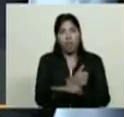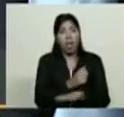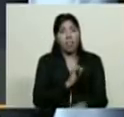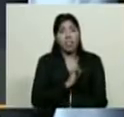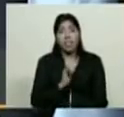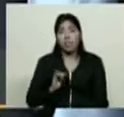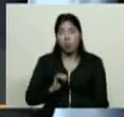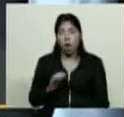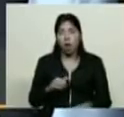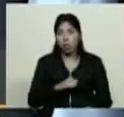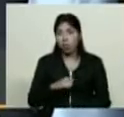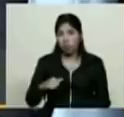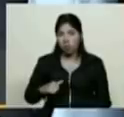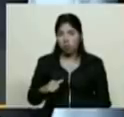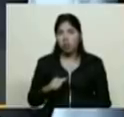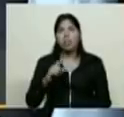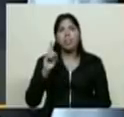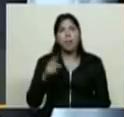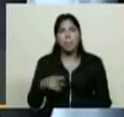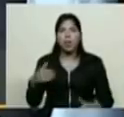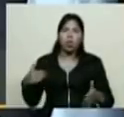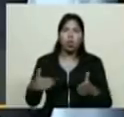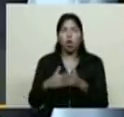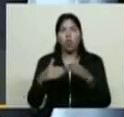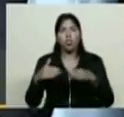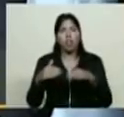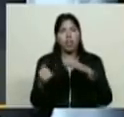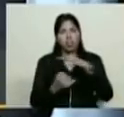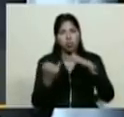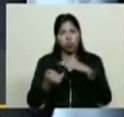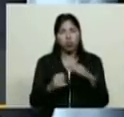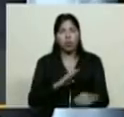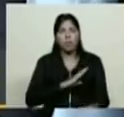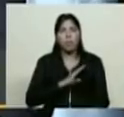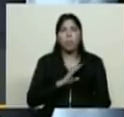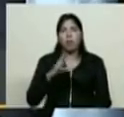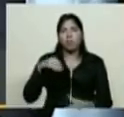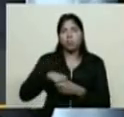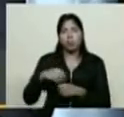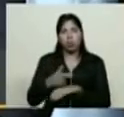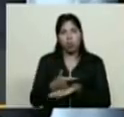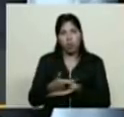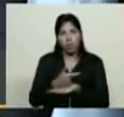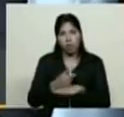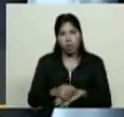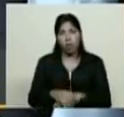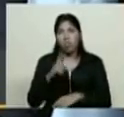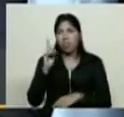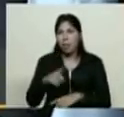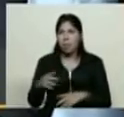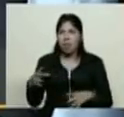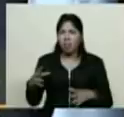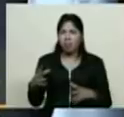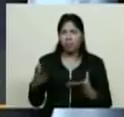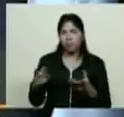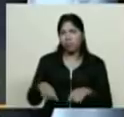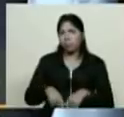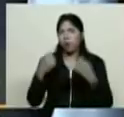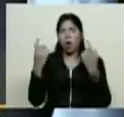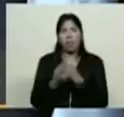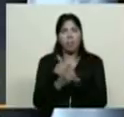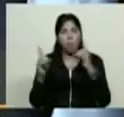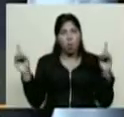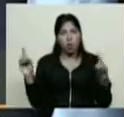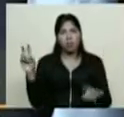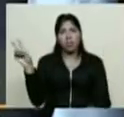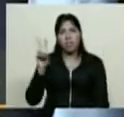Estado venezolano y menoscabando la institucionalidad democrática al